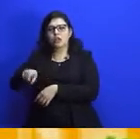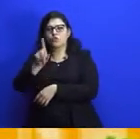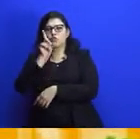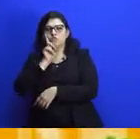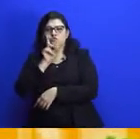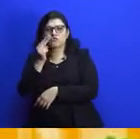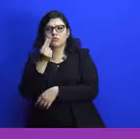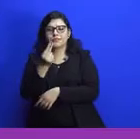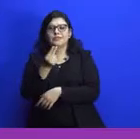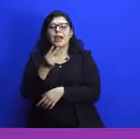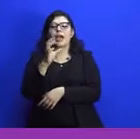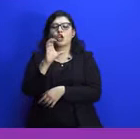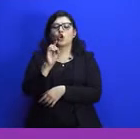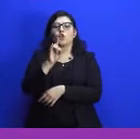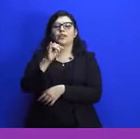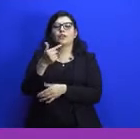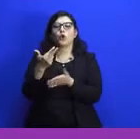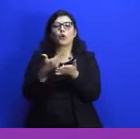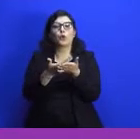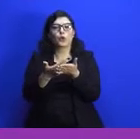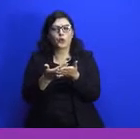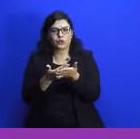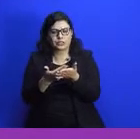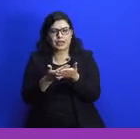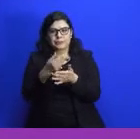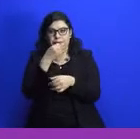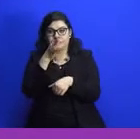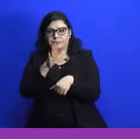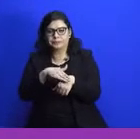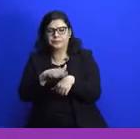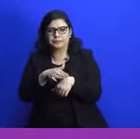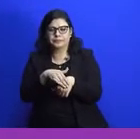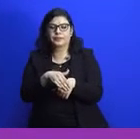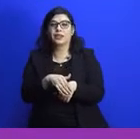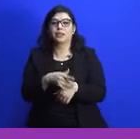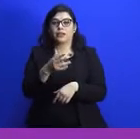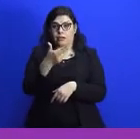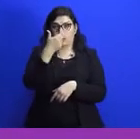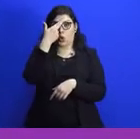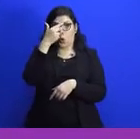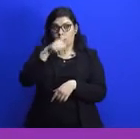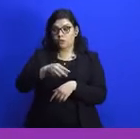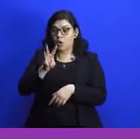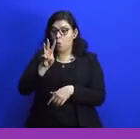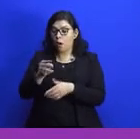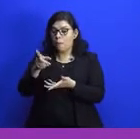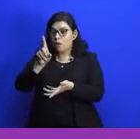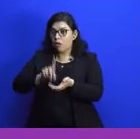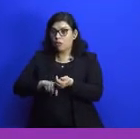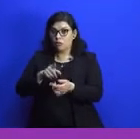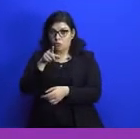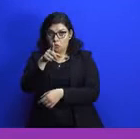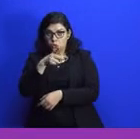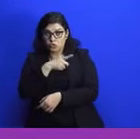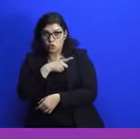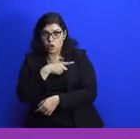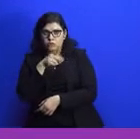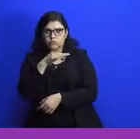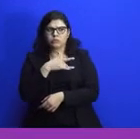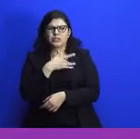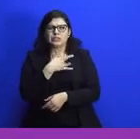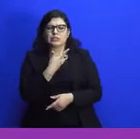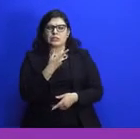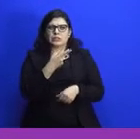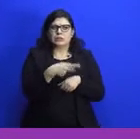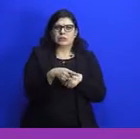del Código Rosa. Es importante que recuerdes que en Walmart no estás sola. Si te sientes amenazada o en peligro, te apoyamos